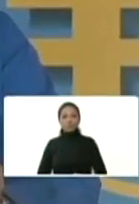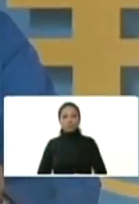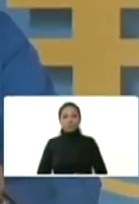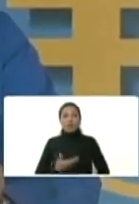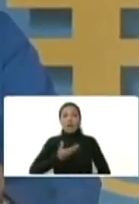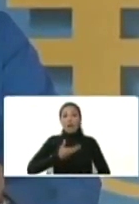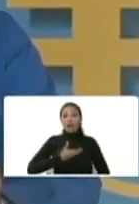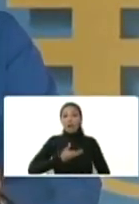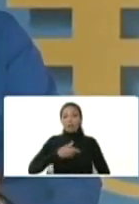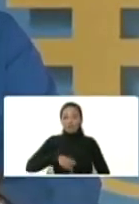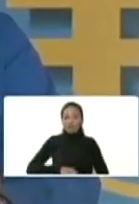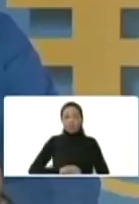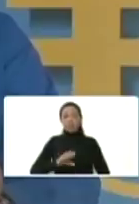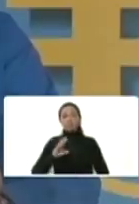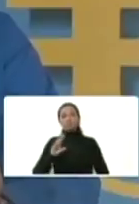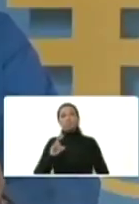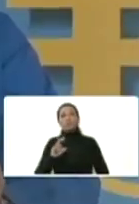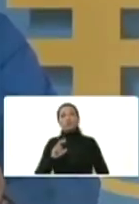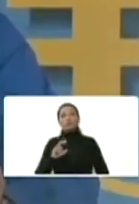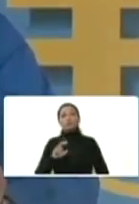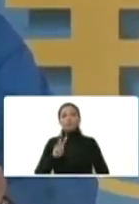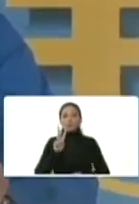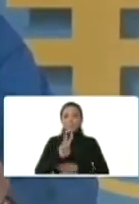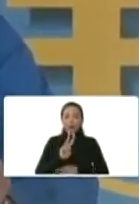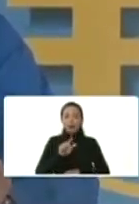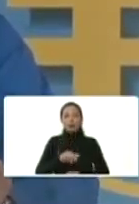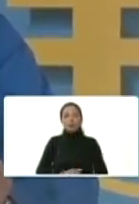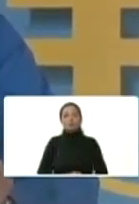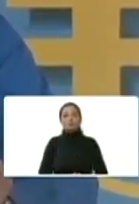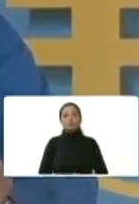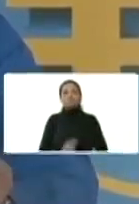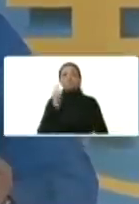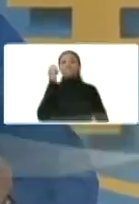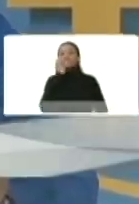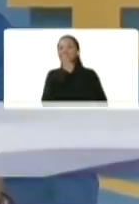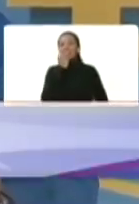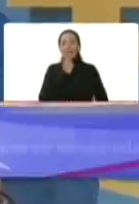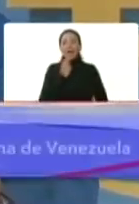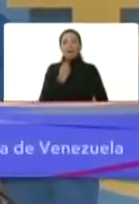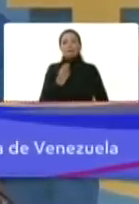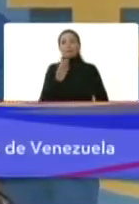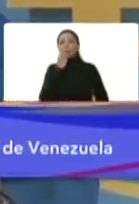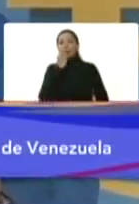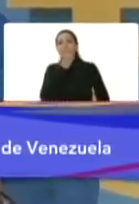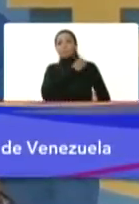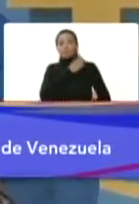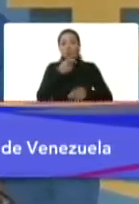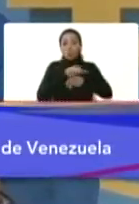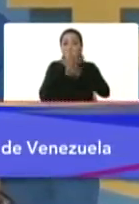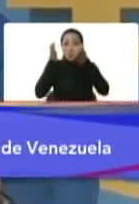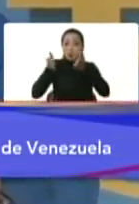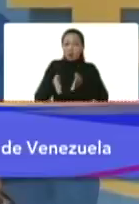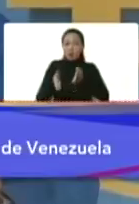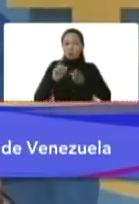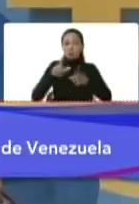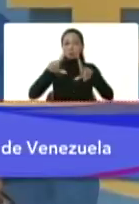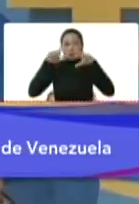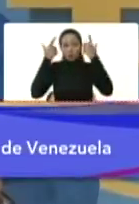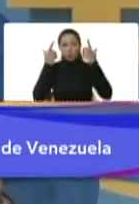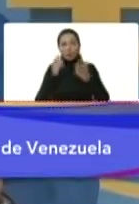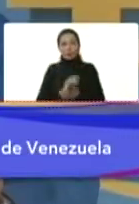alcalde de Vargas, Alejandro Terán, García Carneiro, gobernador de La